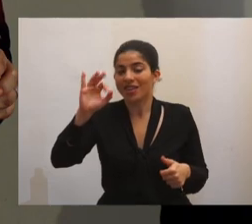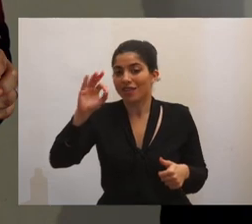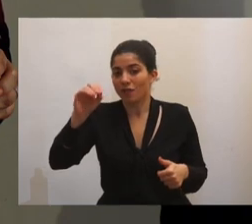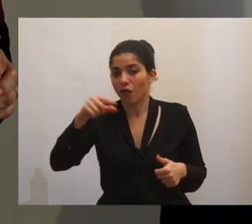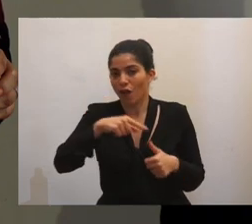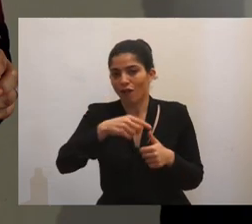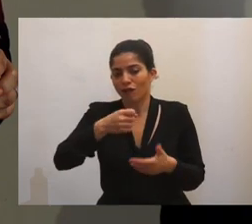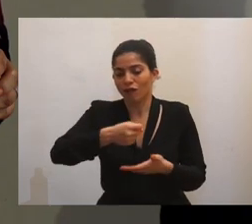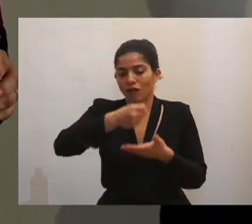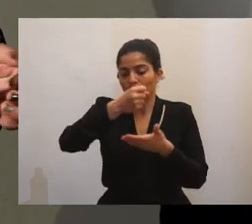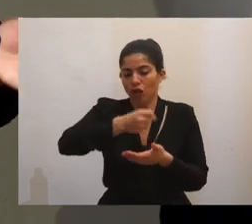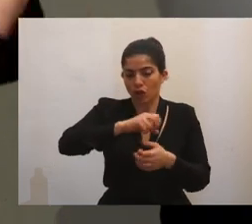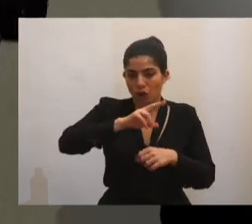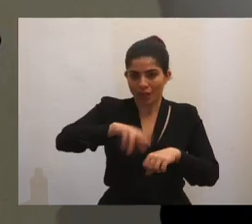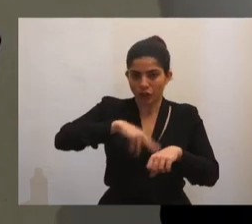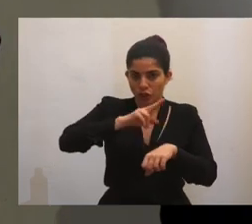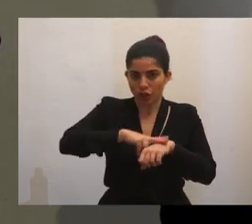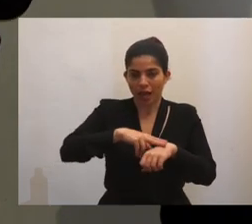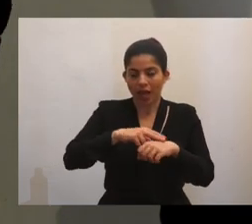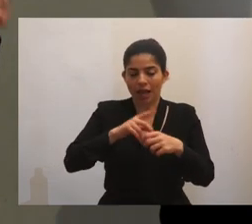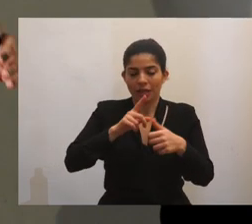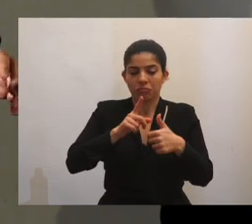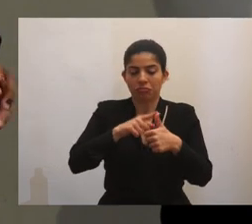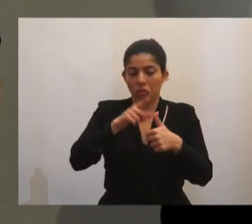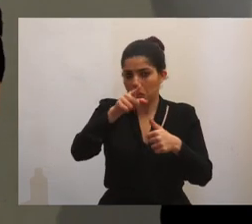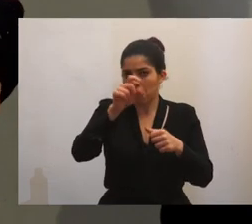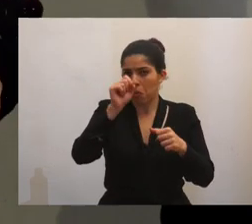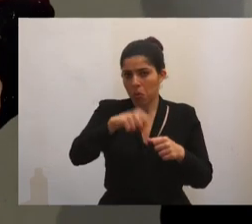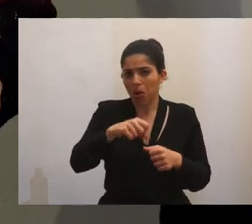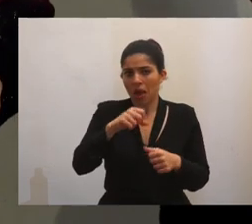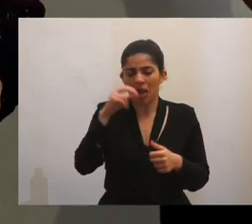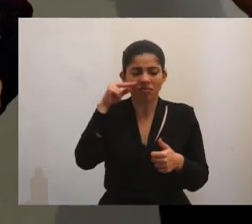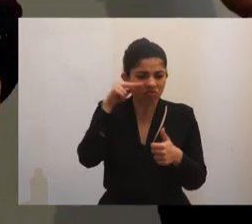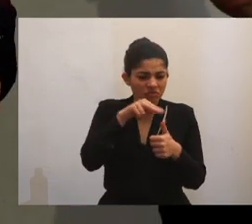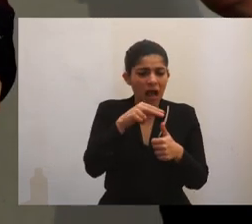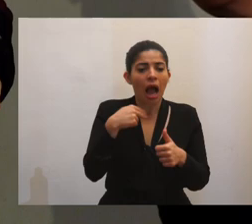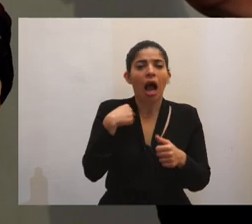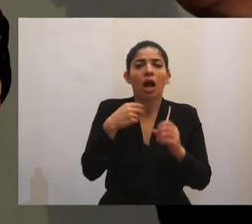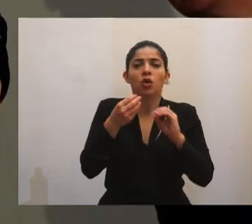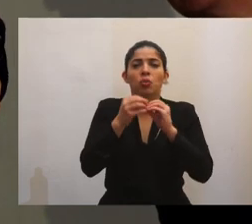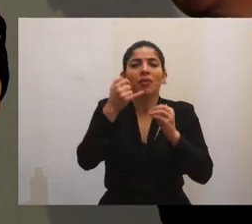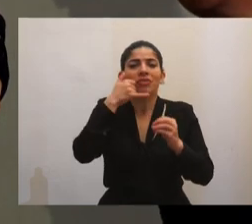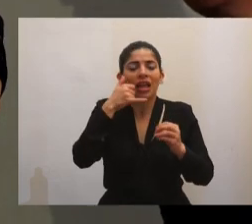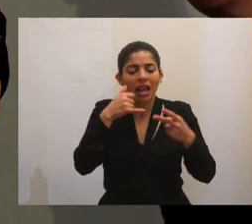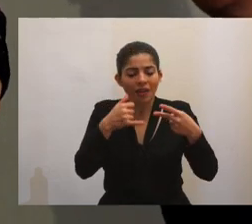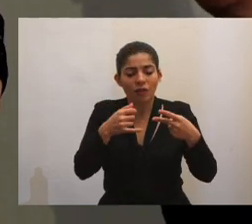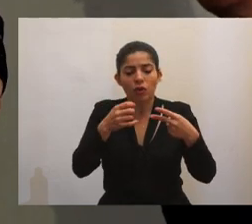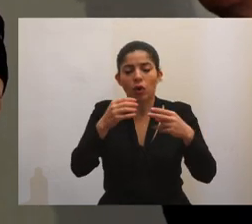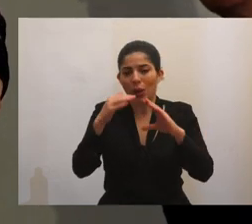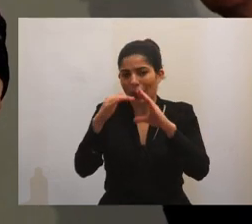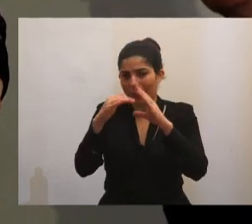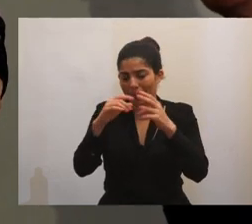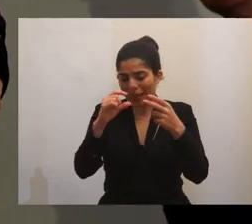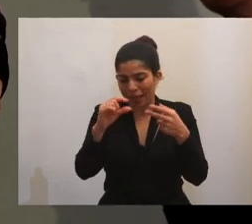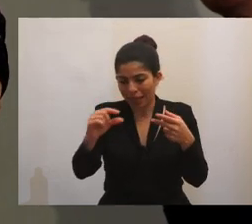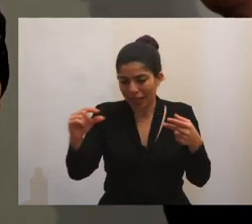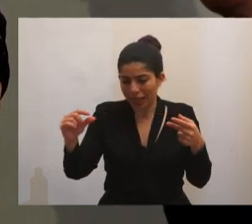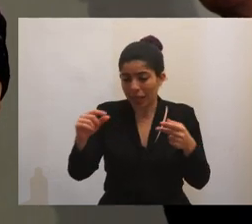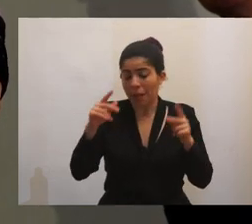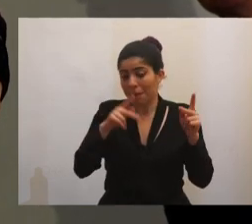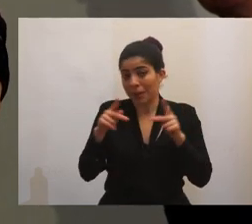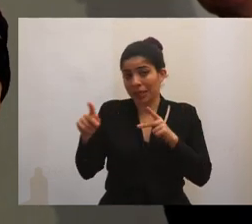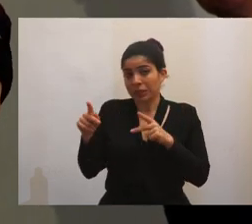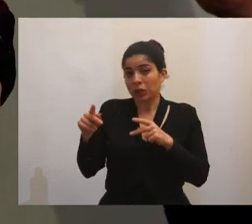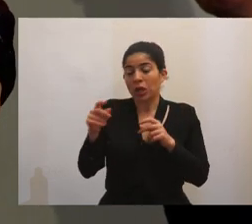Fondo Forestal Nacional. Ahí podrán tener los teléfonos y la página web y las personas estarán esperando